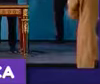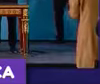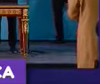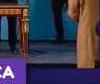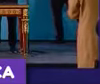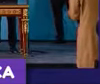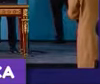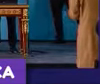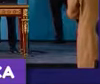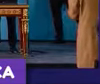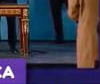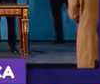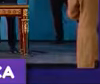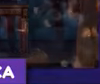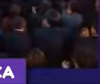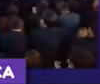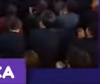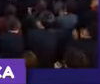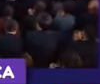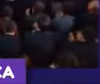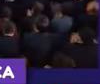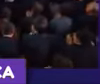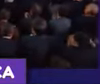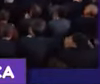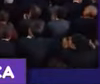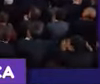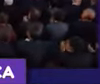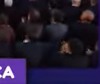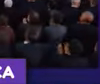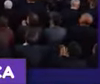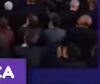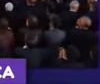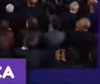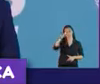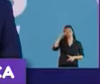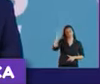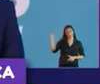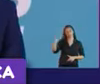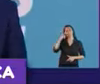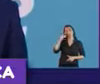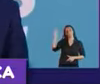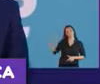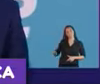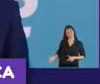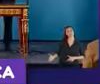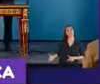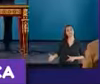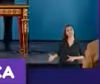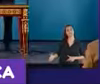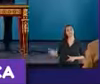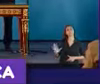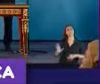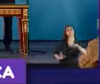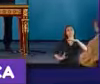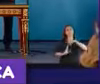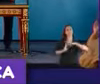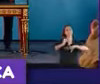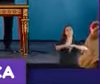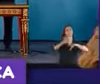que está apoyando esta circunstancia, además en el Ministerio de Economía. Y cuando